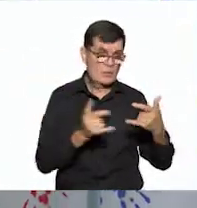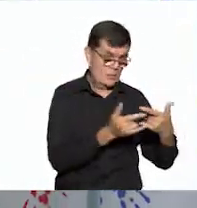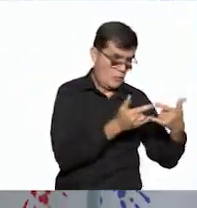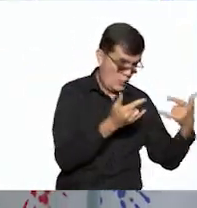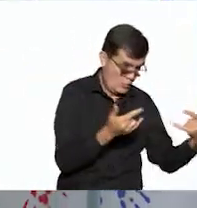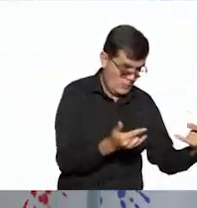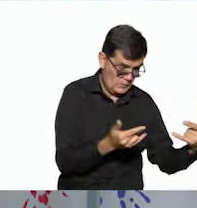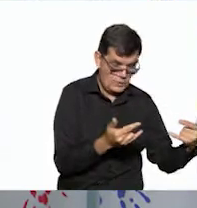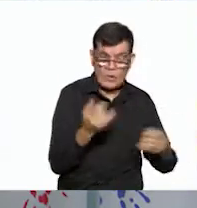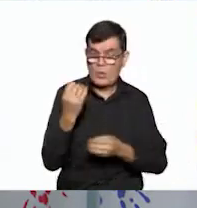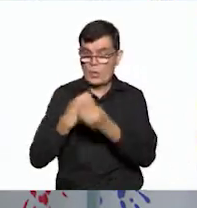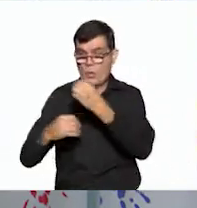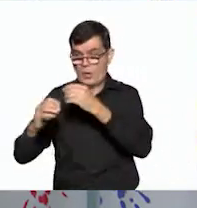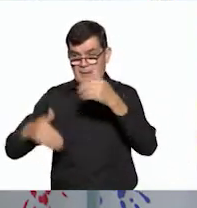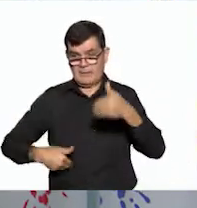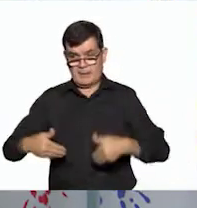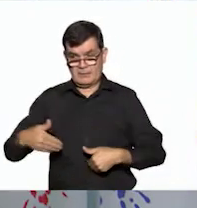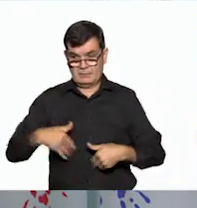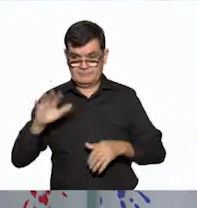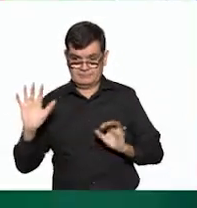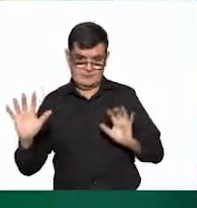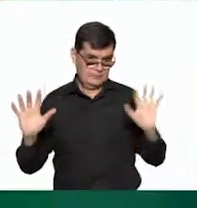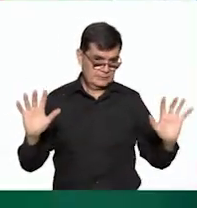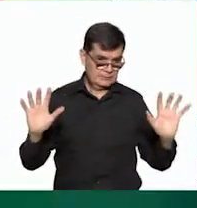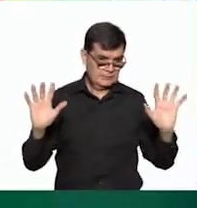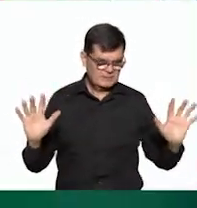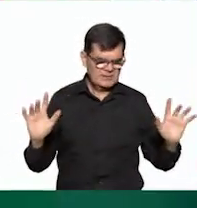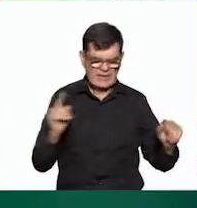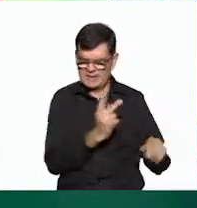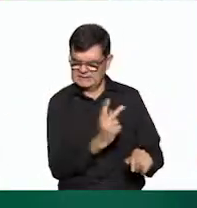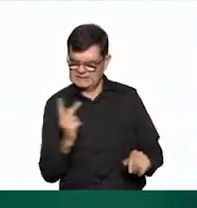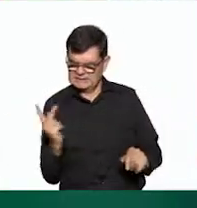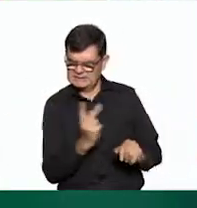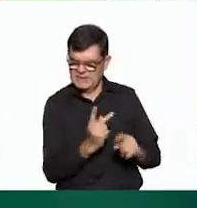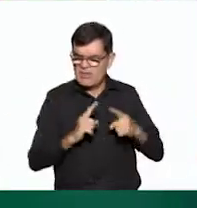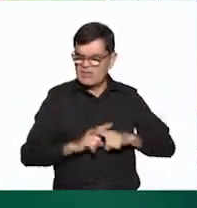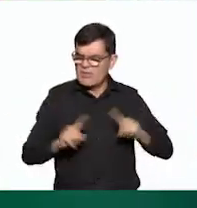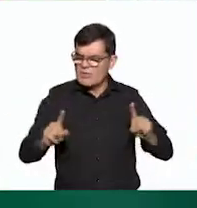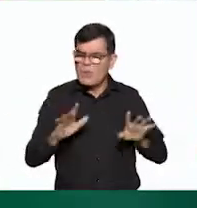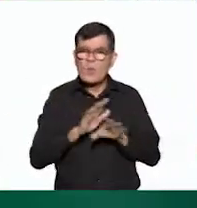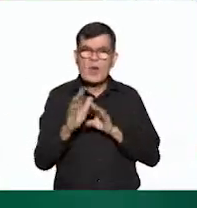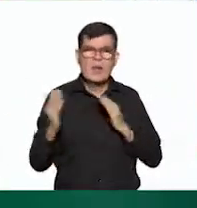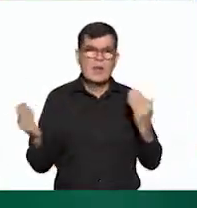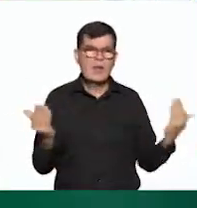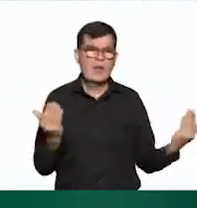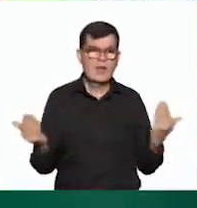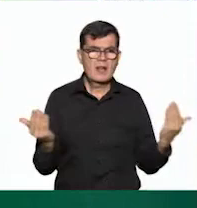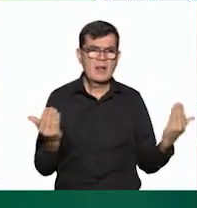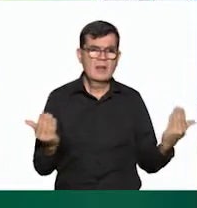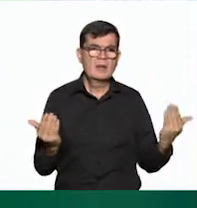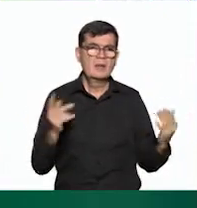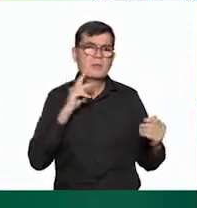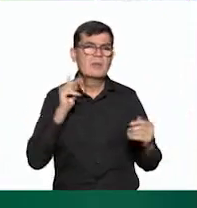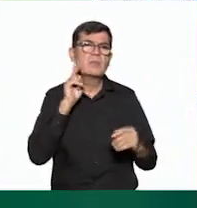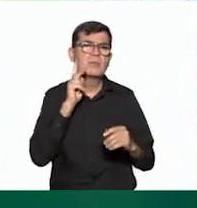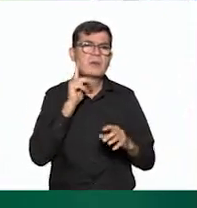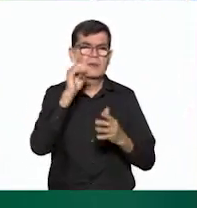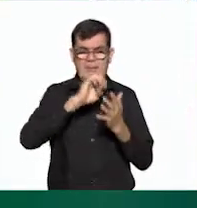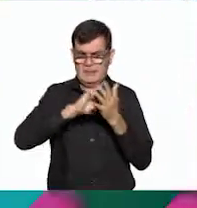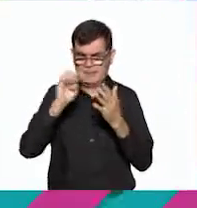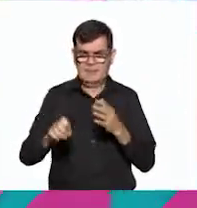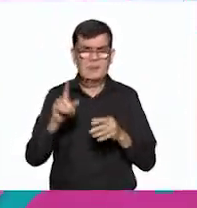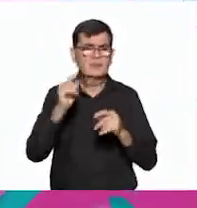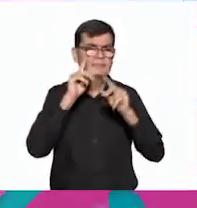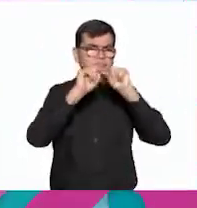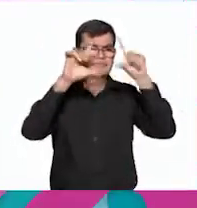cuento y obra de teatro. ¿Qué diferencia habrá entre una y otra? Vamos a verlo y tenemos un ejemplo